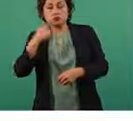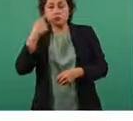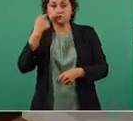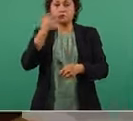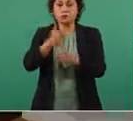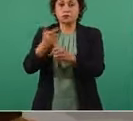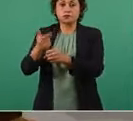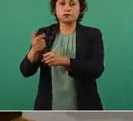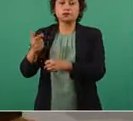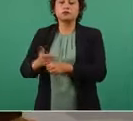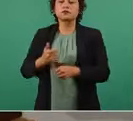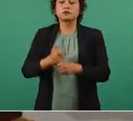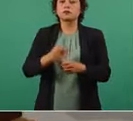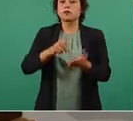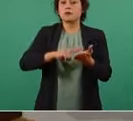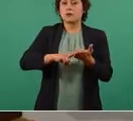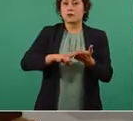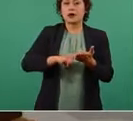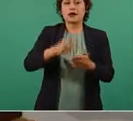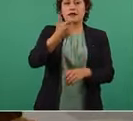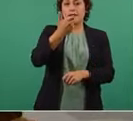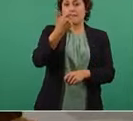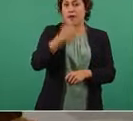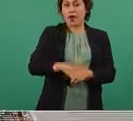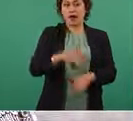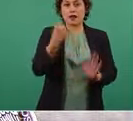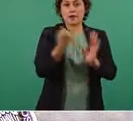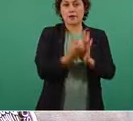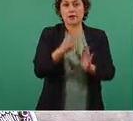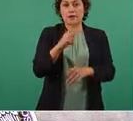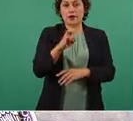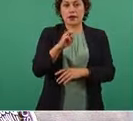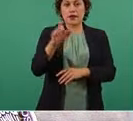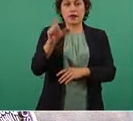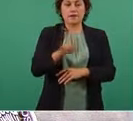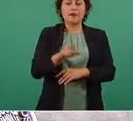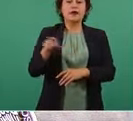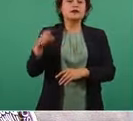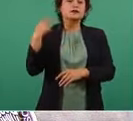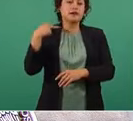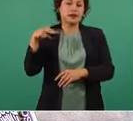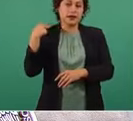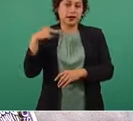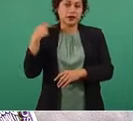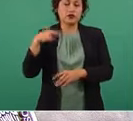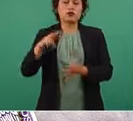se identificaron las más baratas con la franquicia Pemex en Veracruz, Veracruz, en